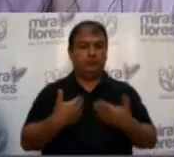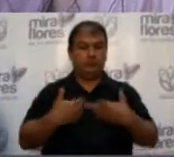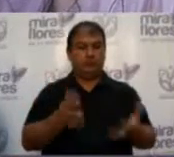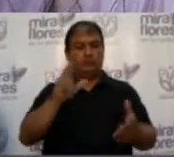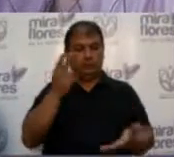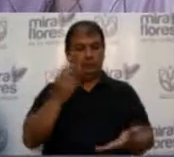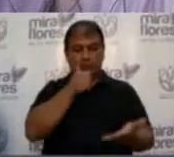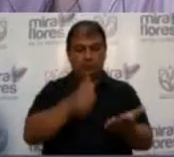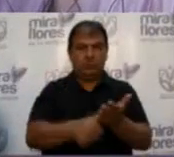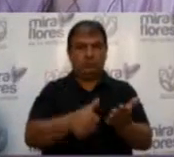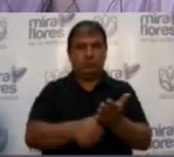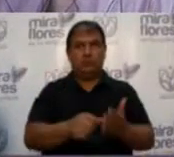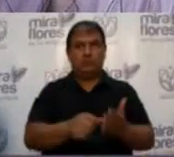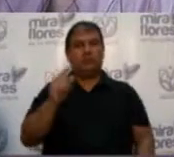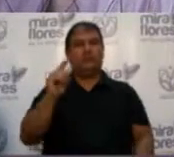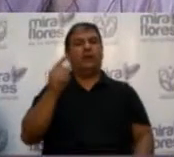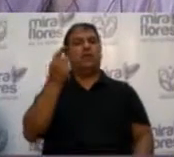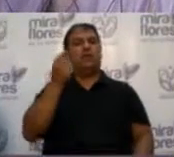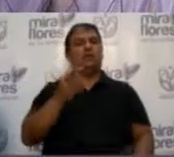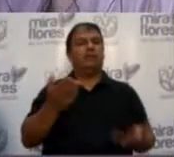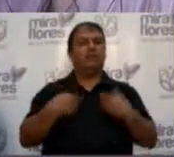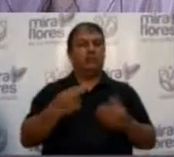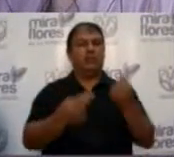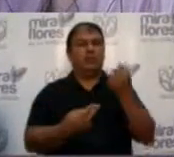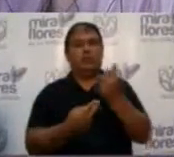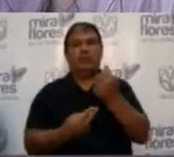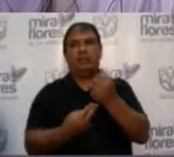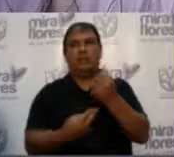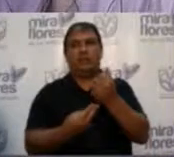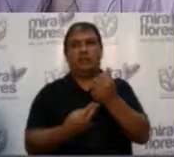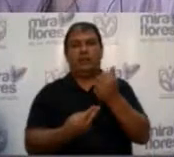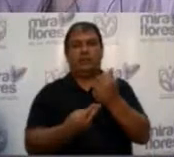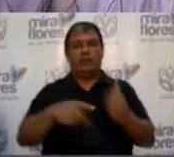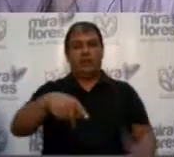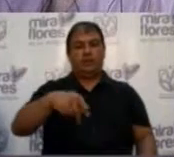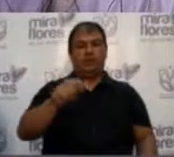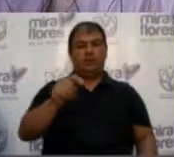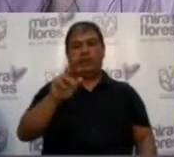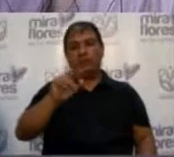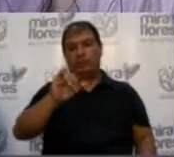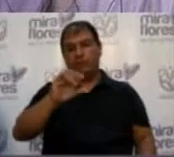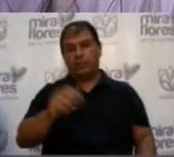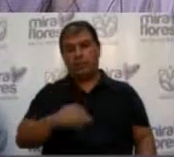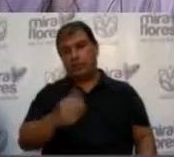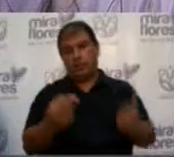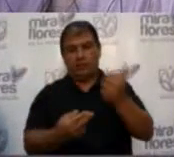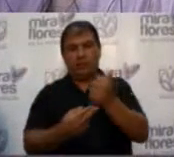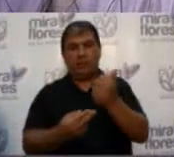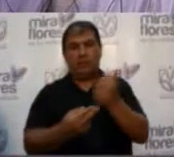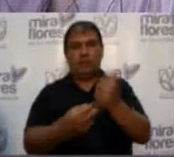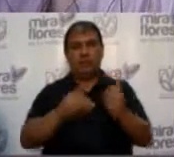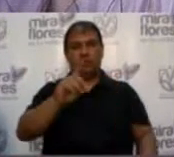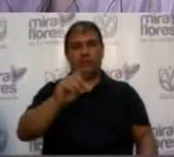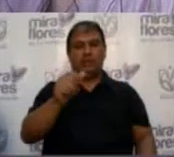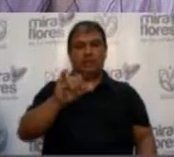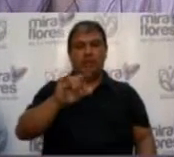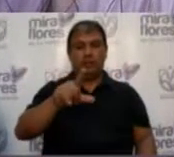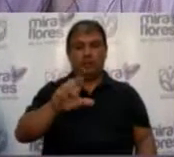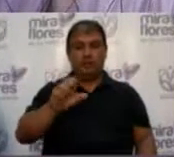cartas remitidas, la primera de ellas por la regidora Patricia del Río y la segunda por la regidora Daniela